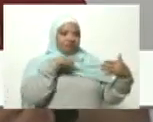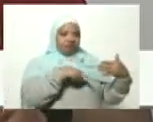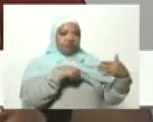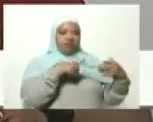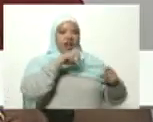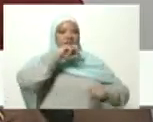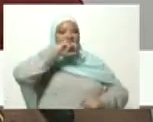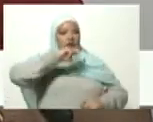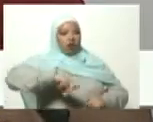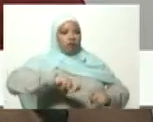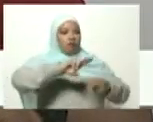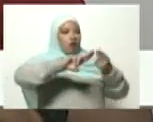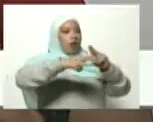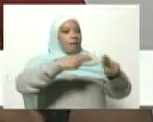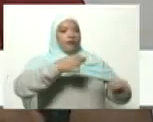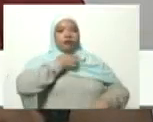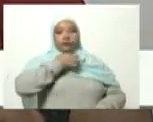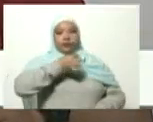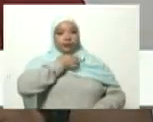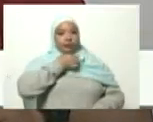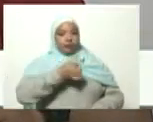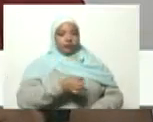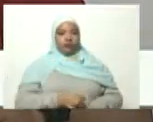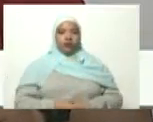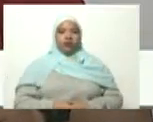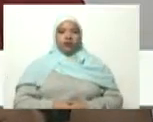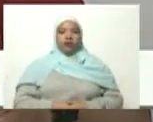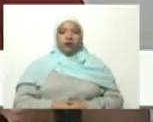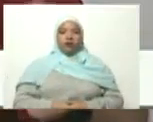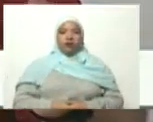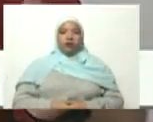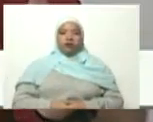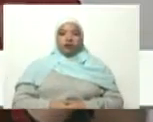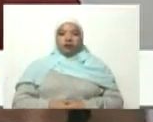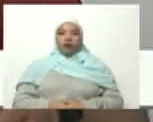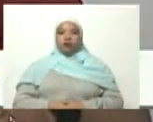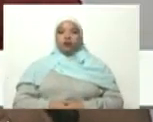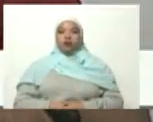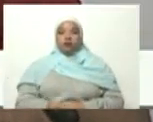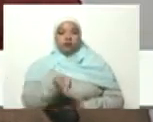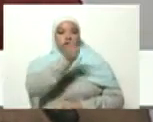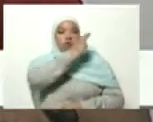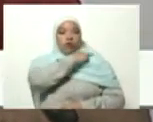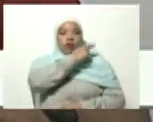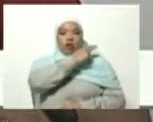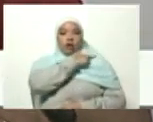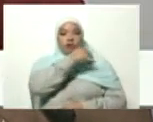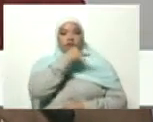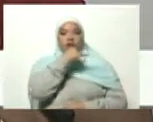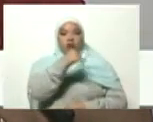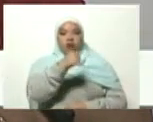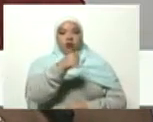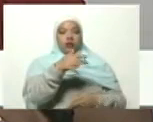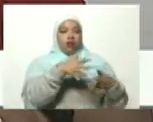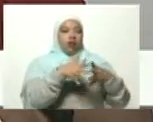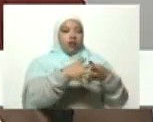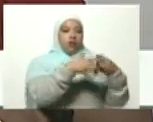los identifica y sabe quiénes son. Tienen un jefe supremo del imperialismo